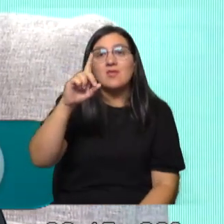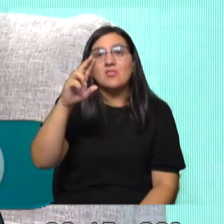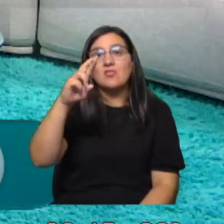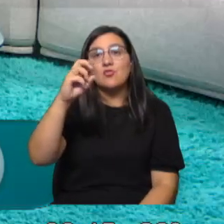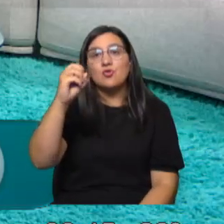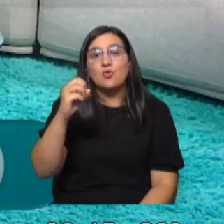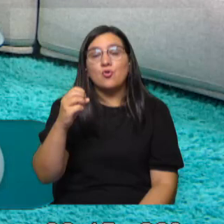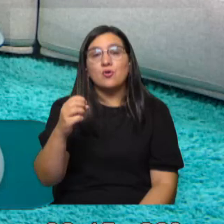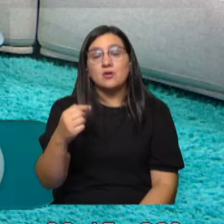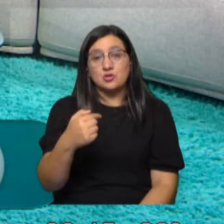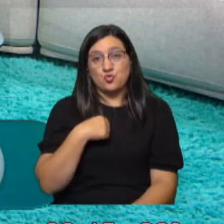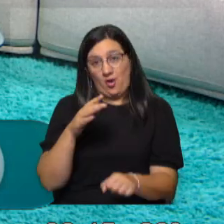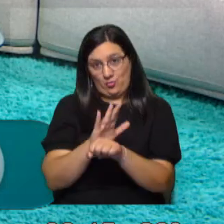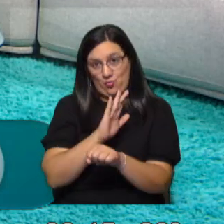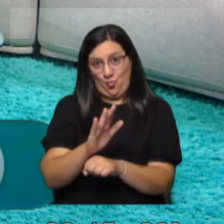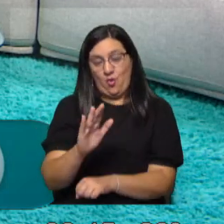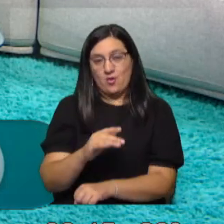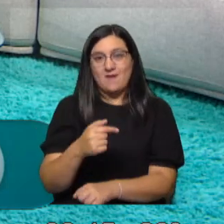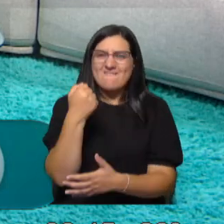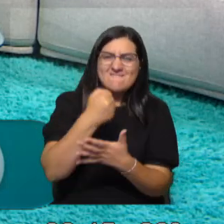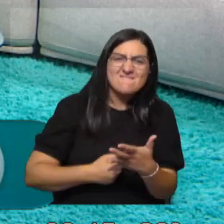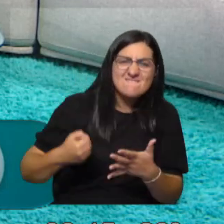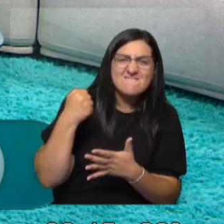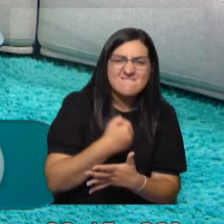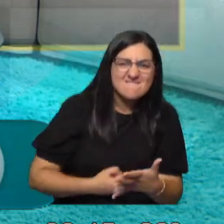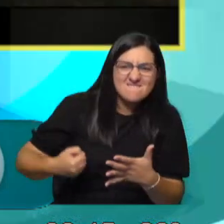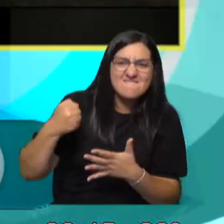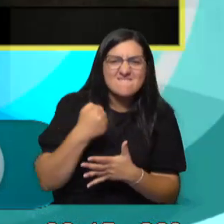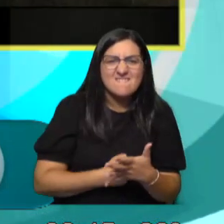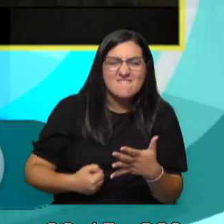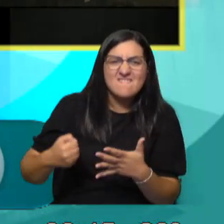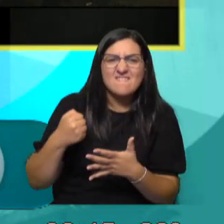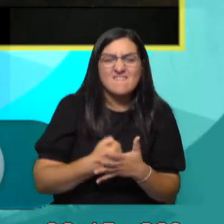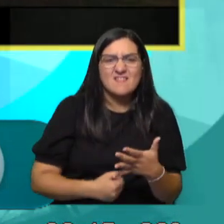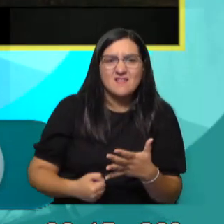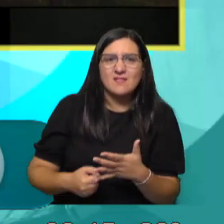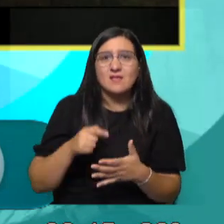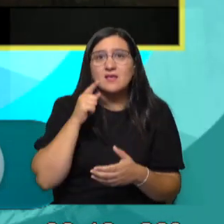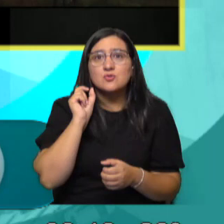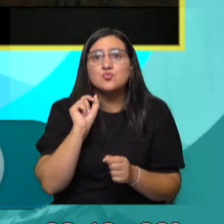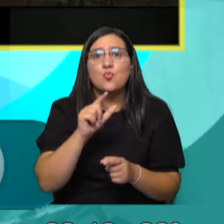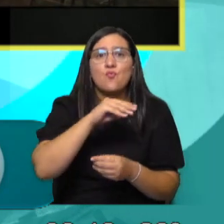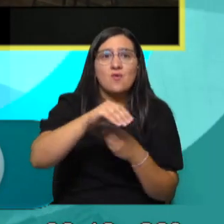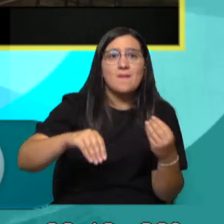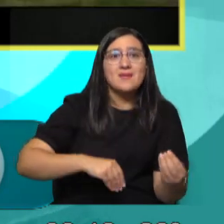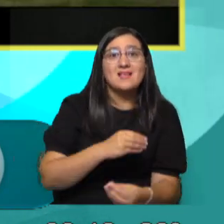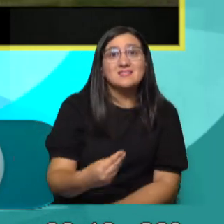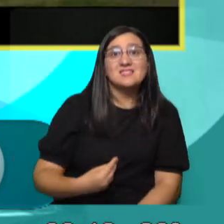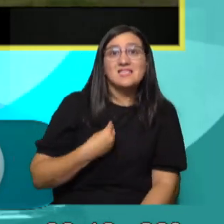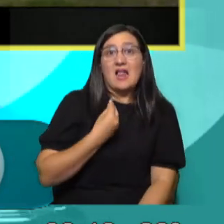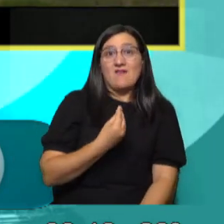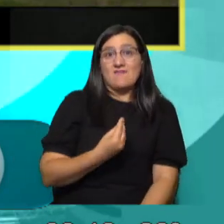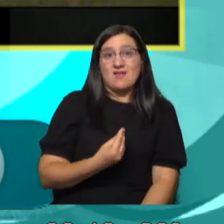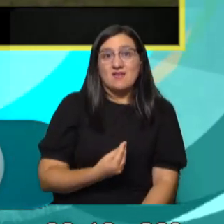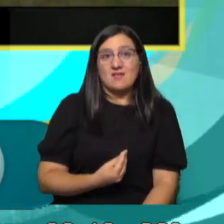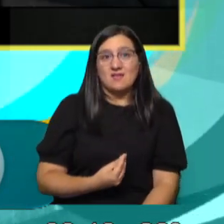mío, intenta con todas sus fuerzas tratar de que su familia esté a salvo. Y,